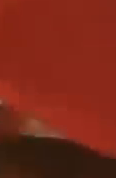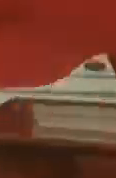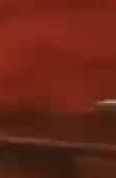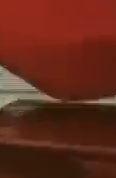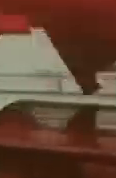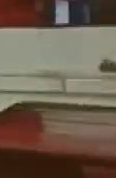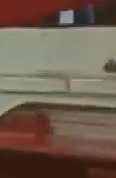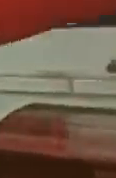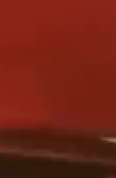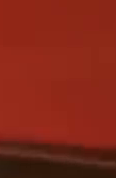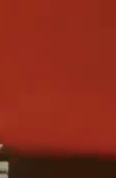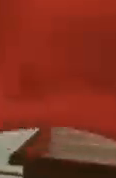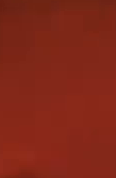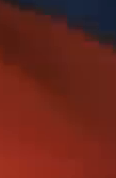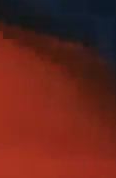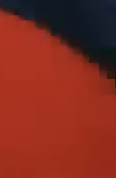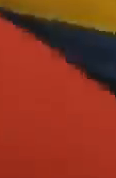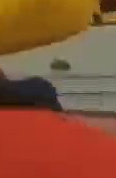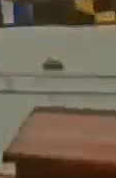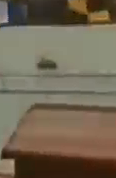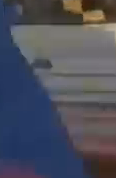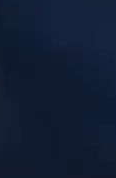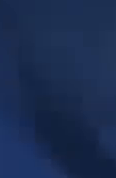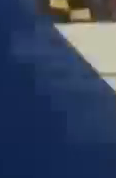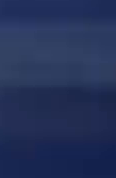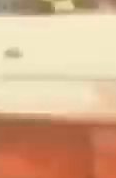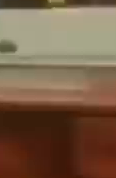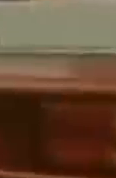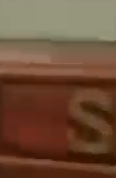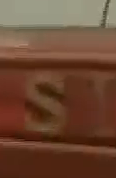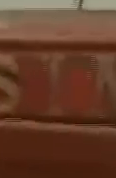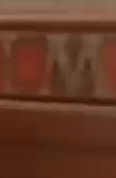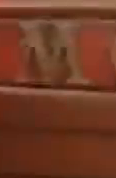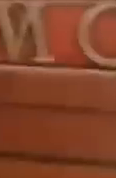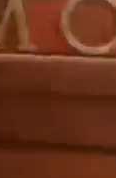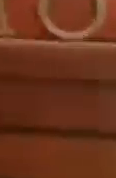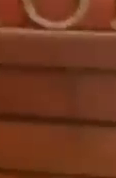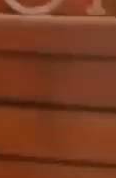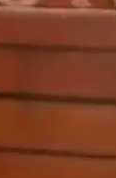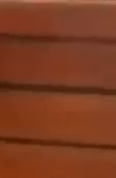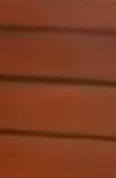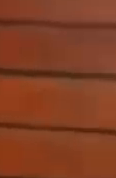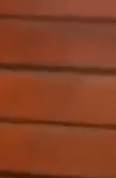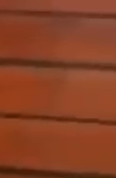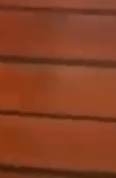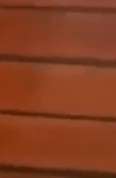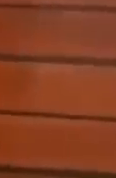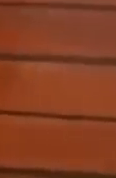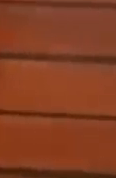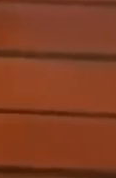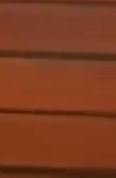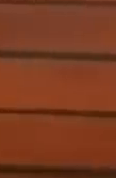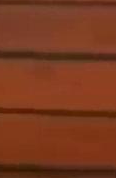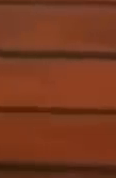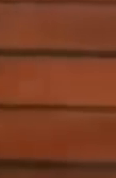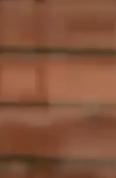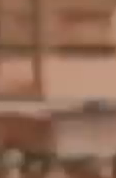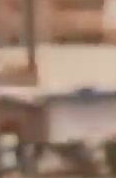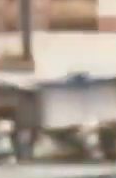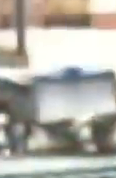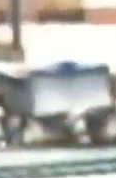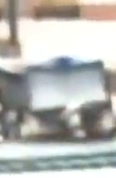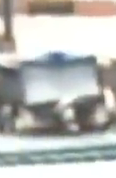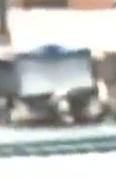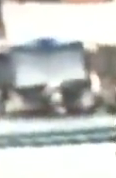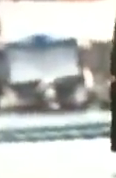Buenas tardes, les saludo en este momento desde el Muelle Naval 23 del puerto de La Guaira, acá en el estado de La Guaira, porque llega